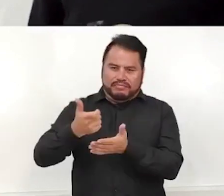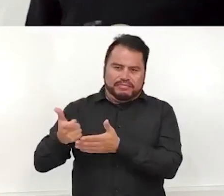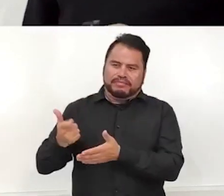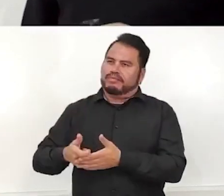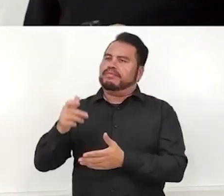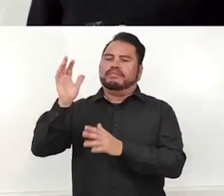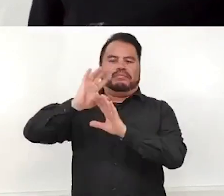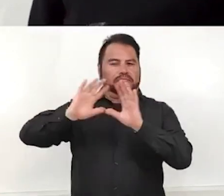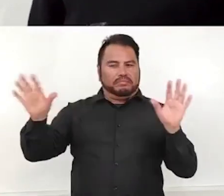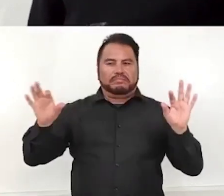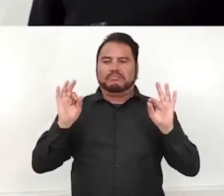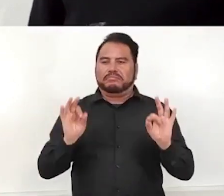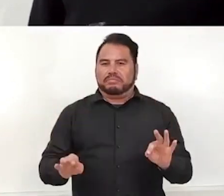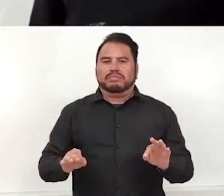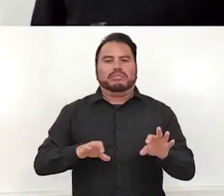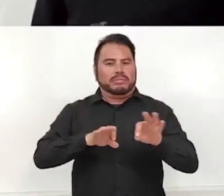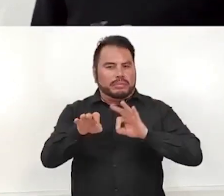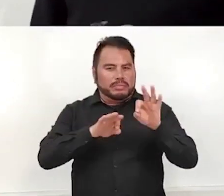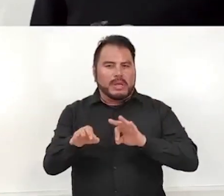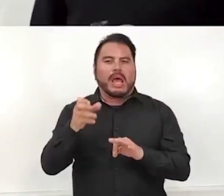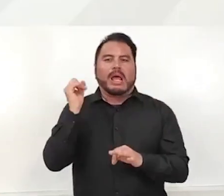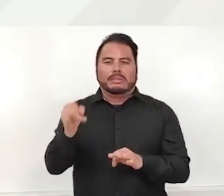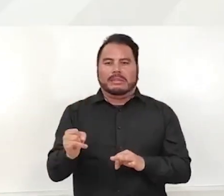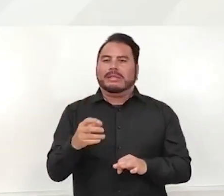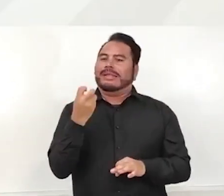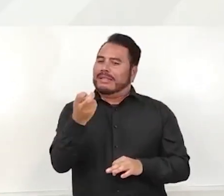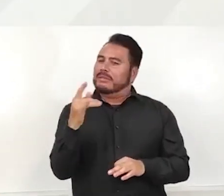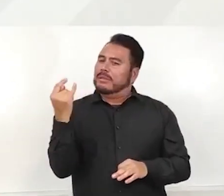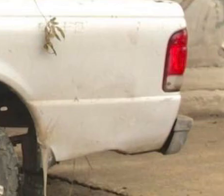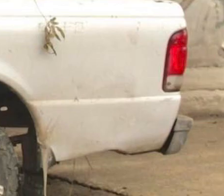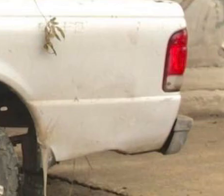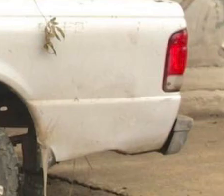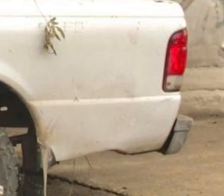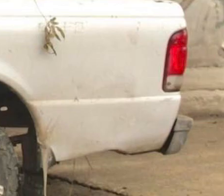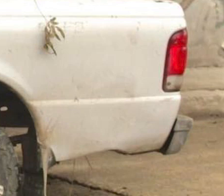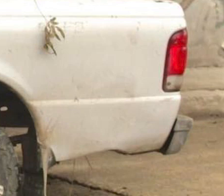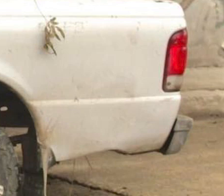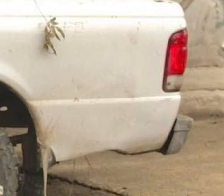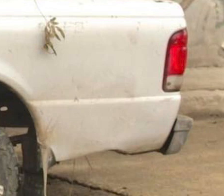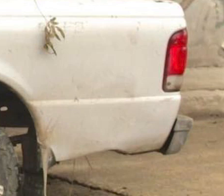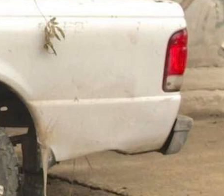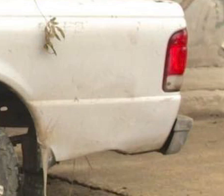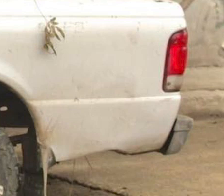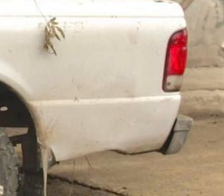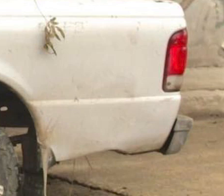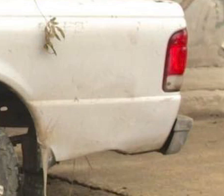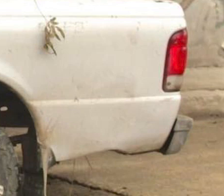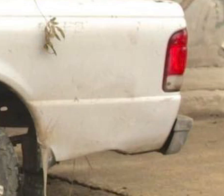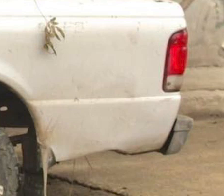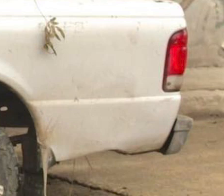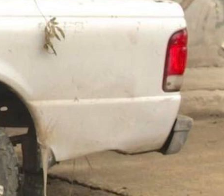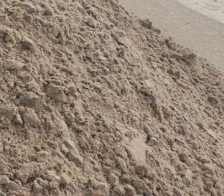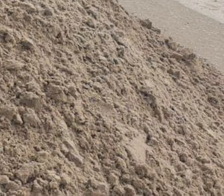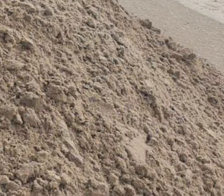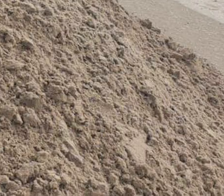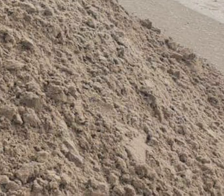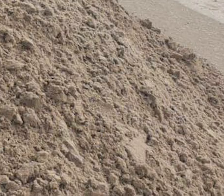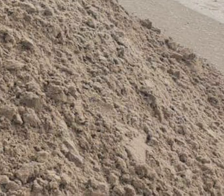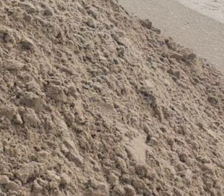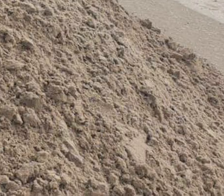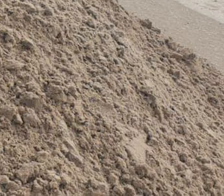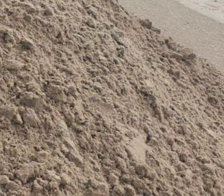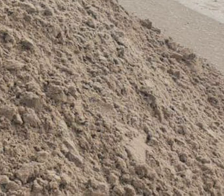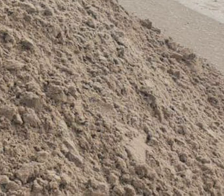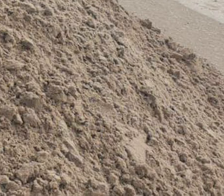y que si se sigue trabajando así Tijuana va a salir adelante en infraestructura informó para cnr televisión